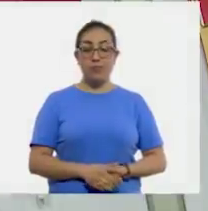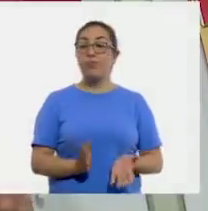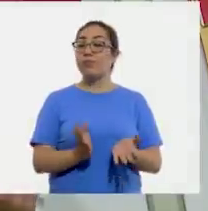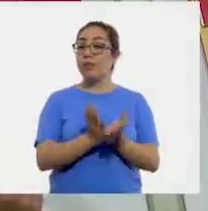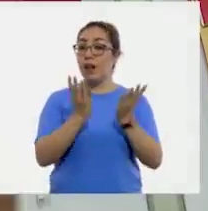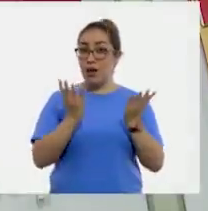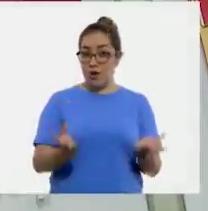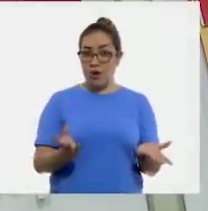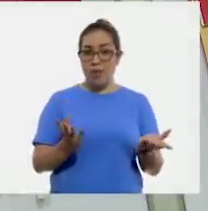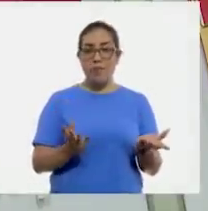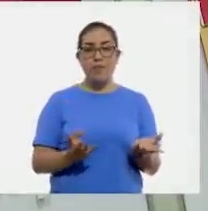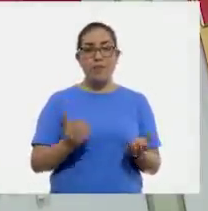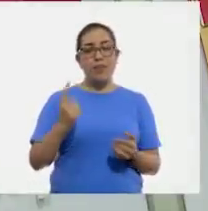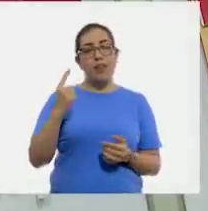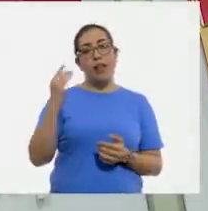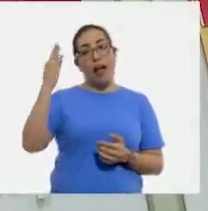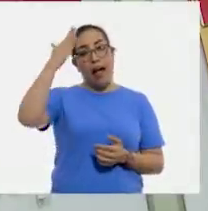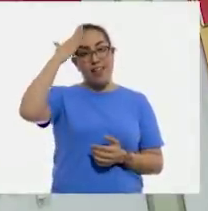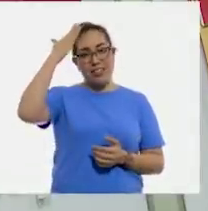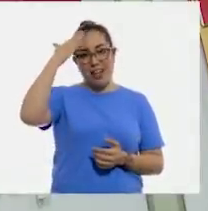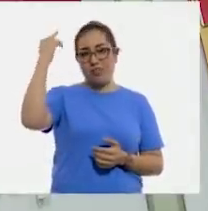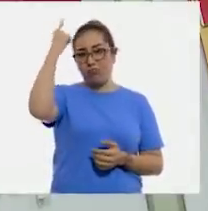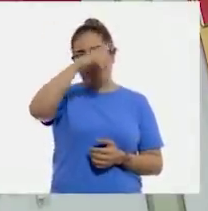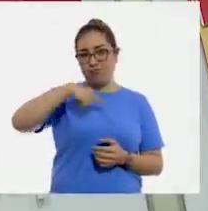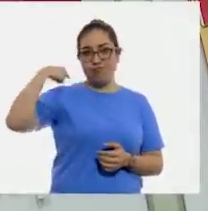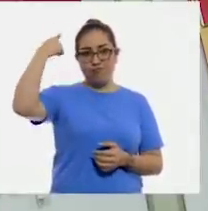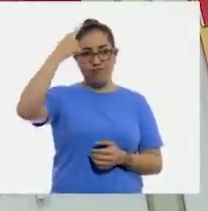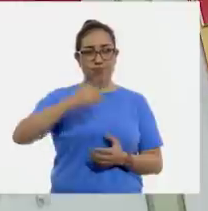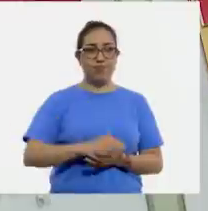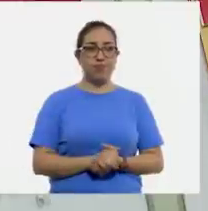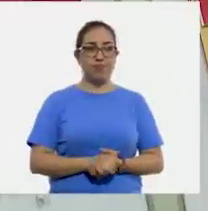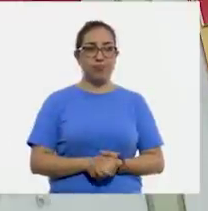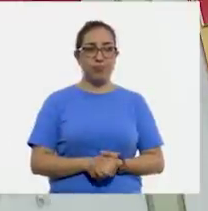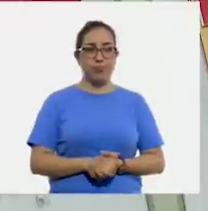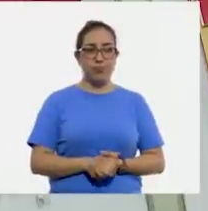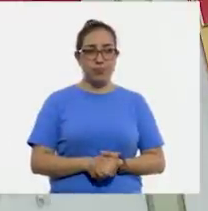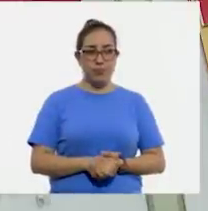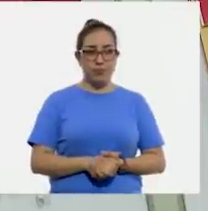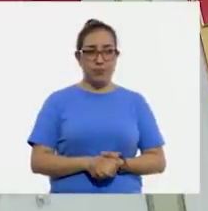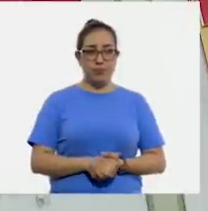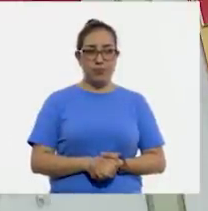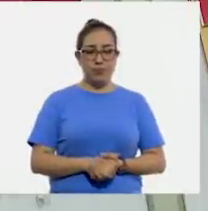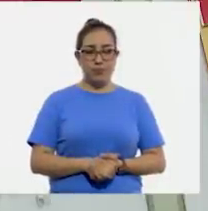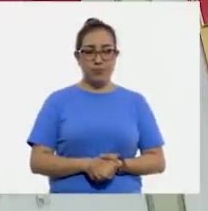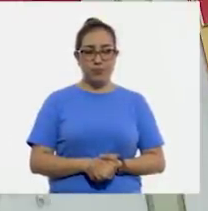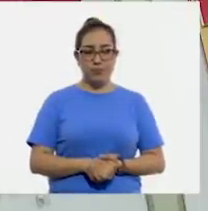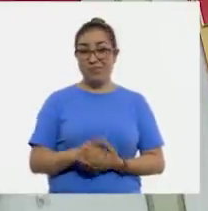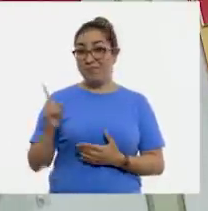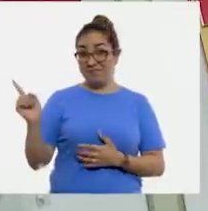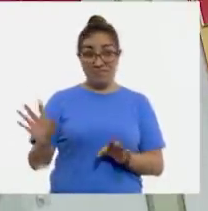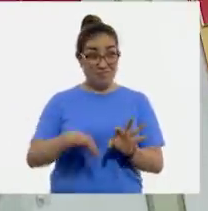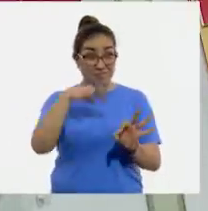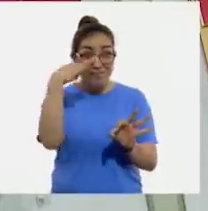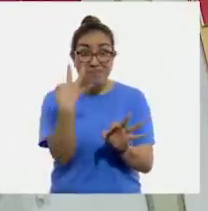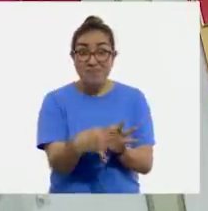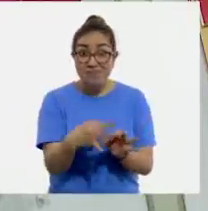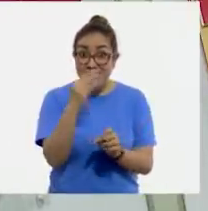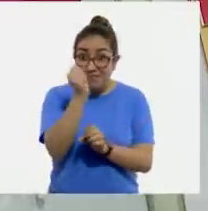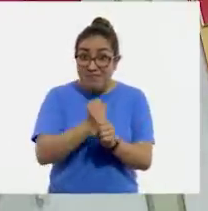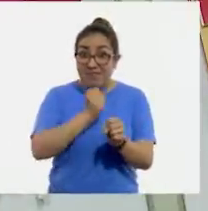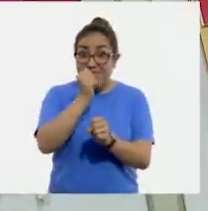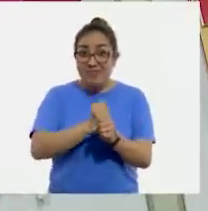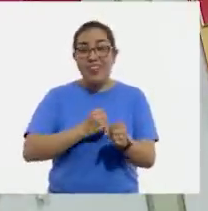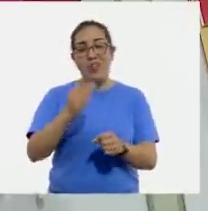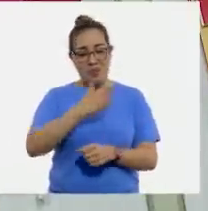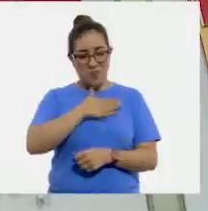Ahora hacemos la cabeza, que es un ganchito. Sube y baja hasta la patita. ¿Ya la tienen? ¡Buen trabajo!